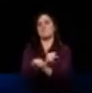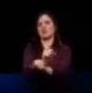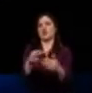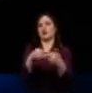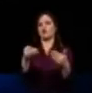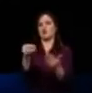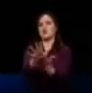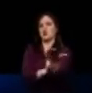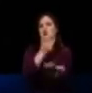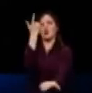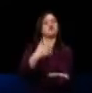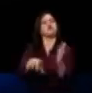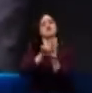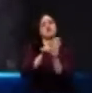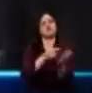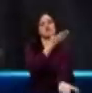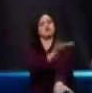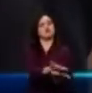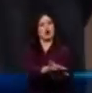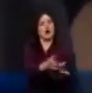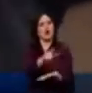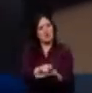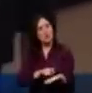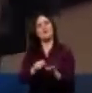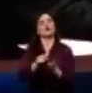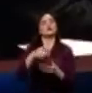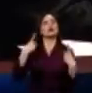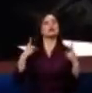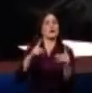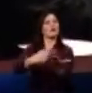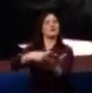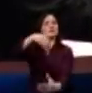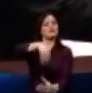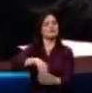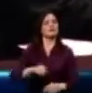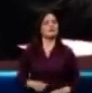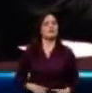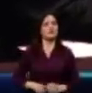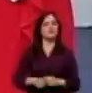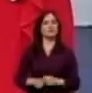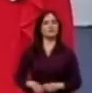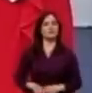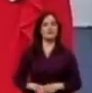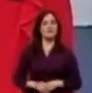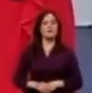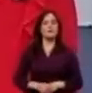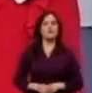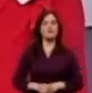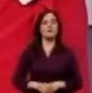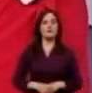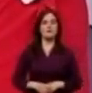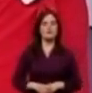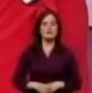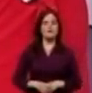sus proyectos de ley sean calificados para el debate en el Pleno de la Asamblea. Andrea Samaniego, 24 horas.